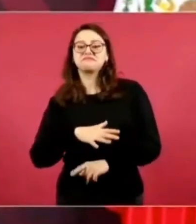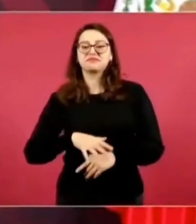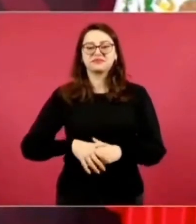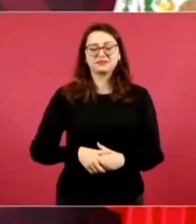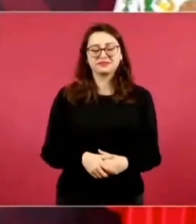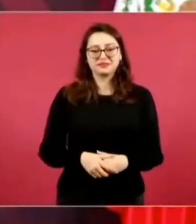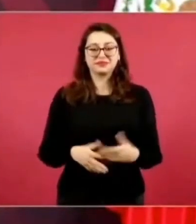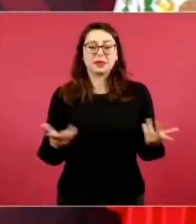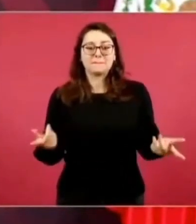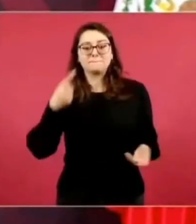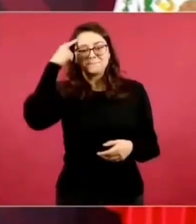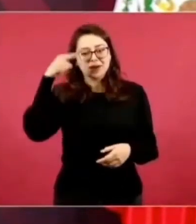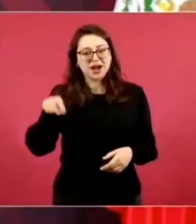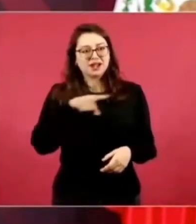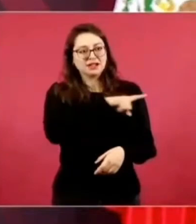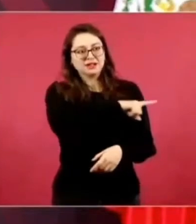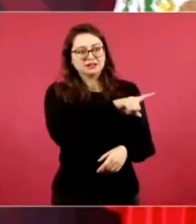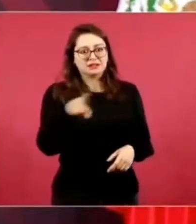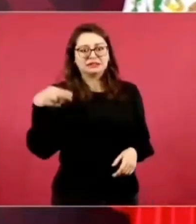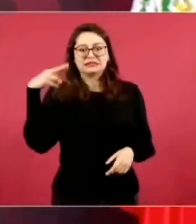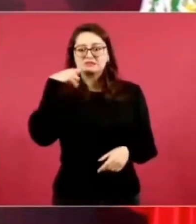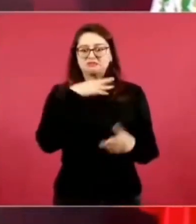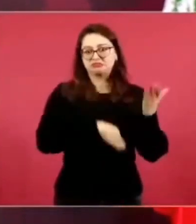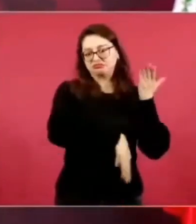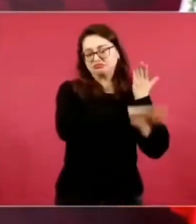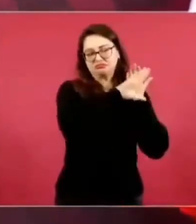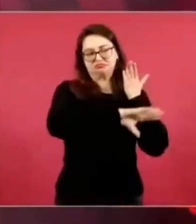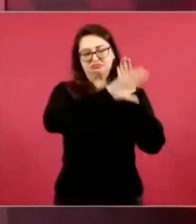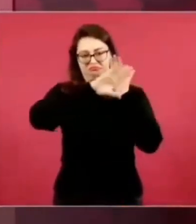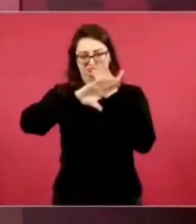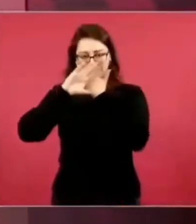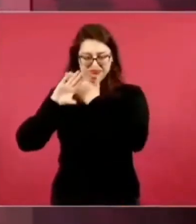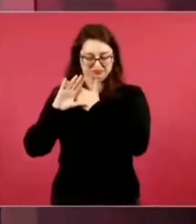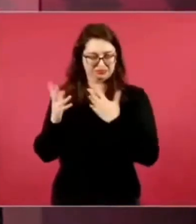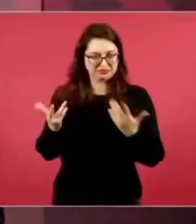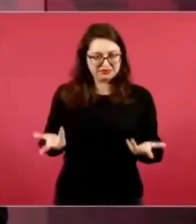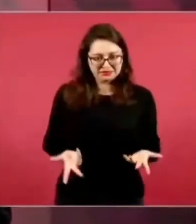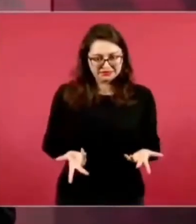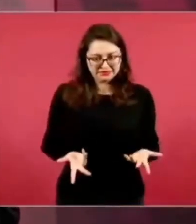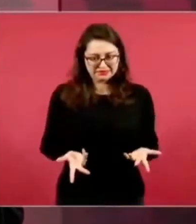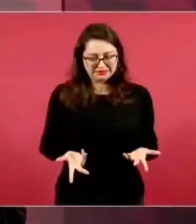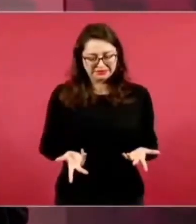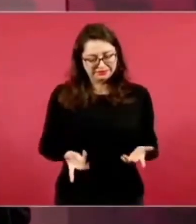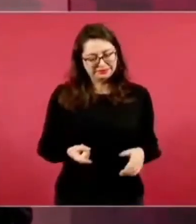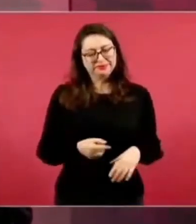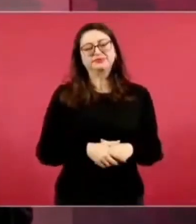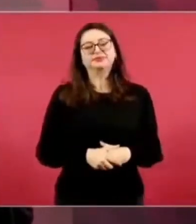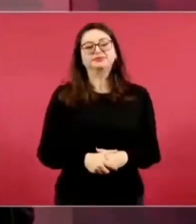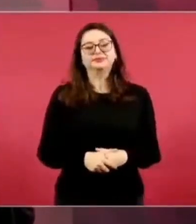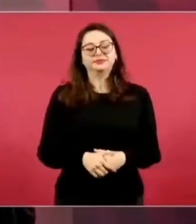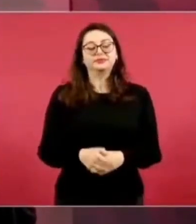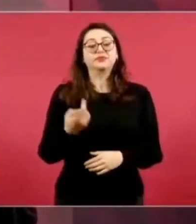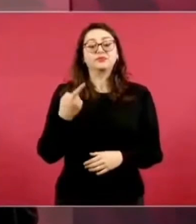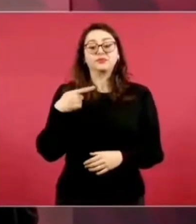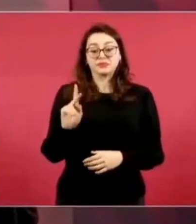para seguir con lo mismo. Pero les hablaba yo de que eran